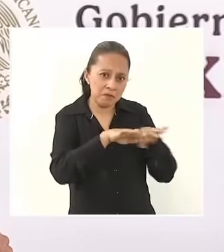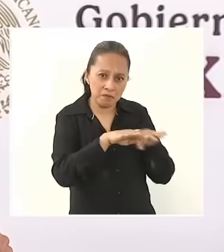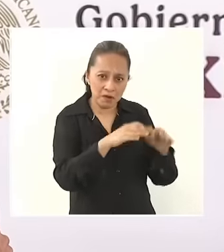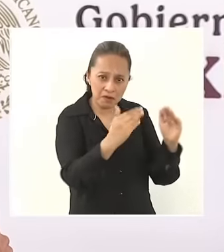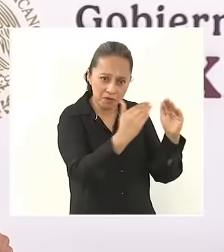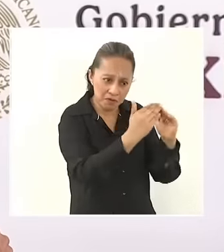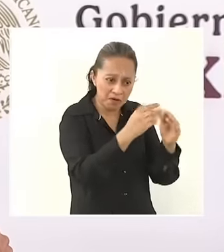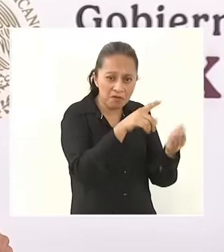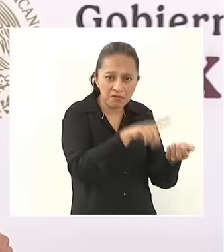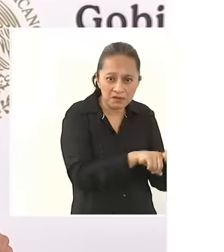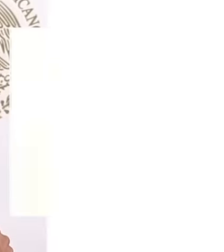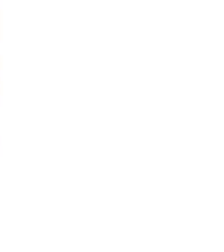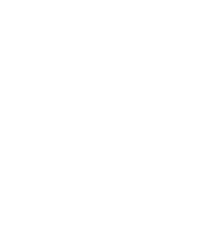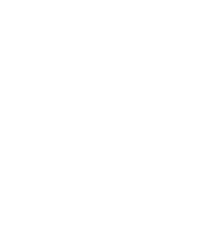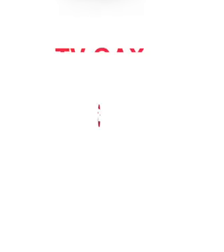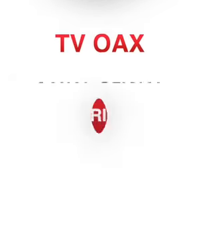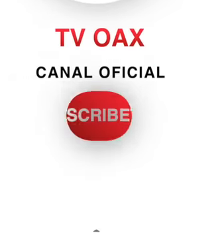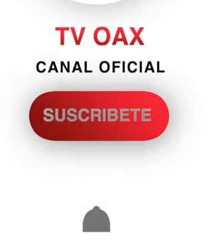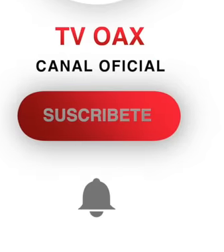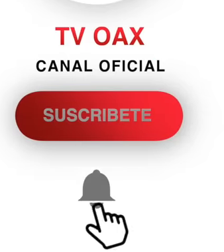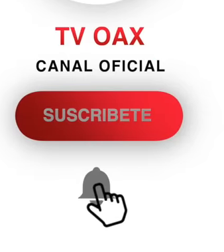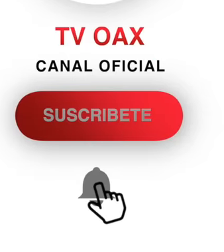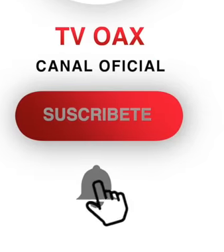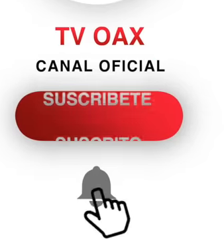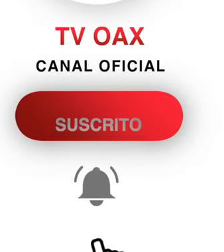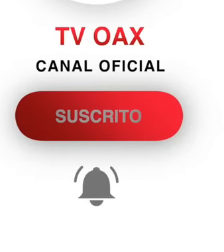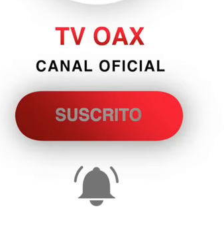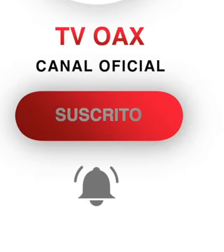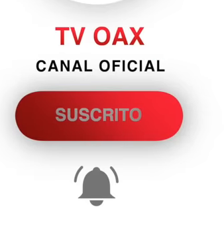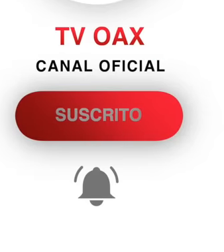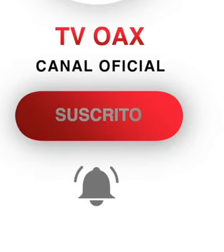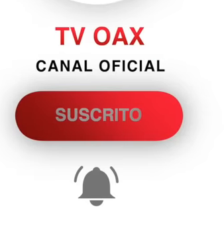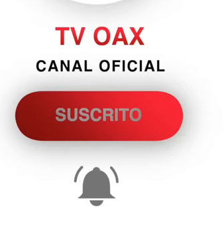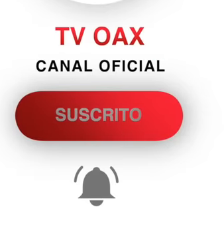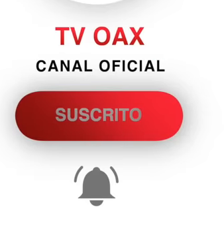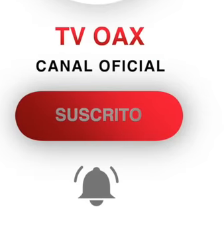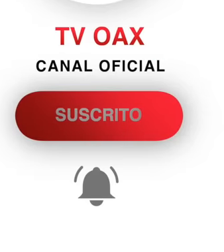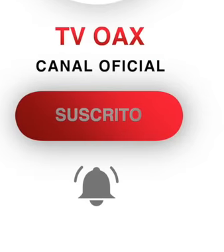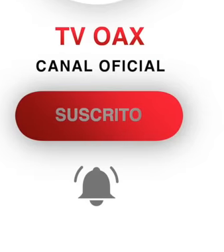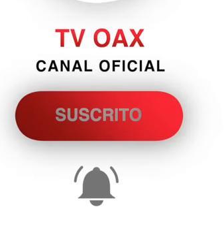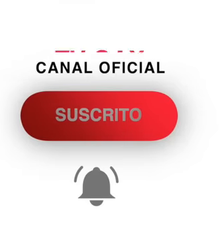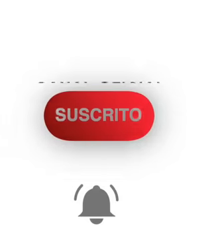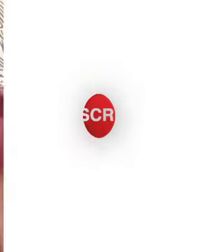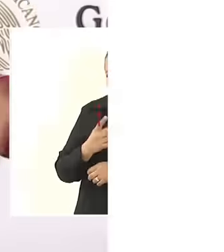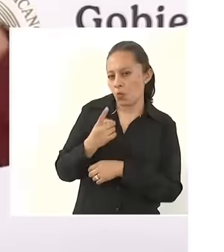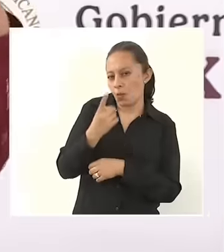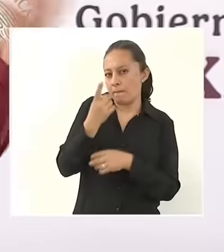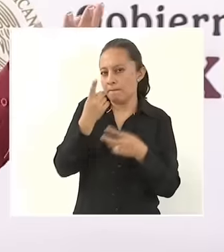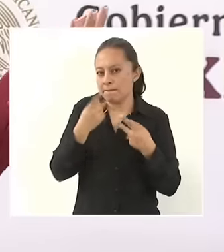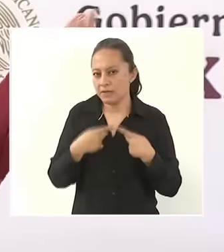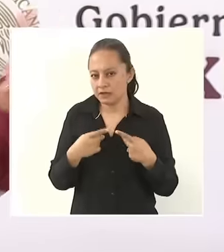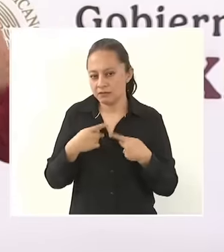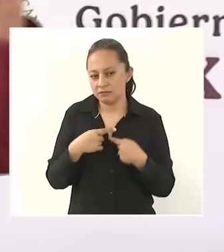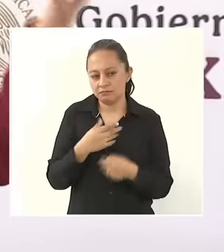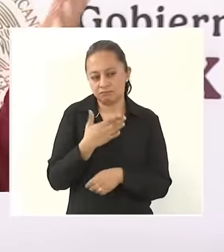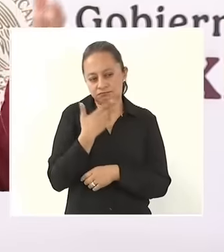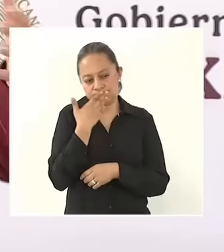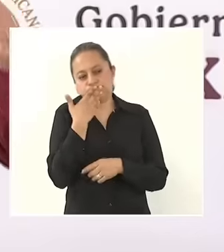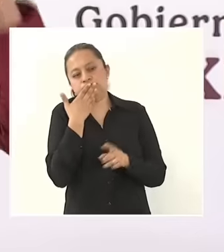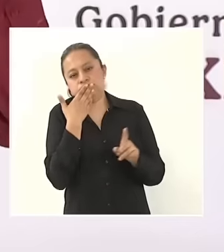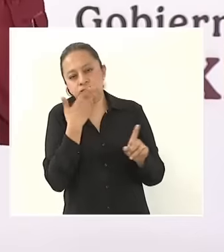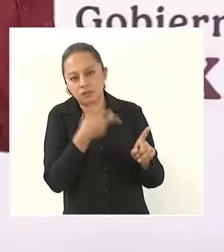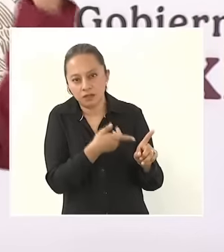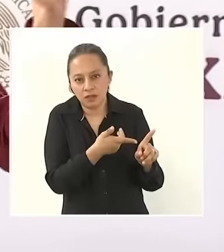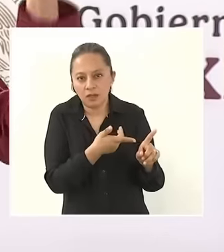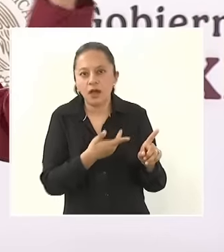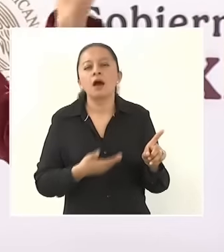las mujeres. Hace unos días un personaje quiso burlarse de mí y decir: